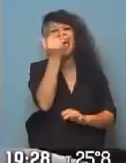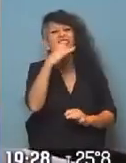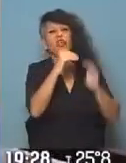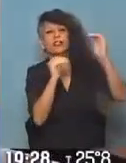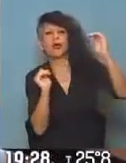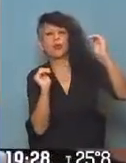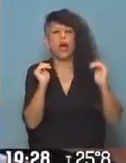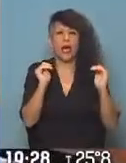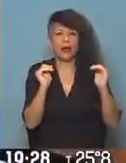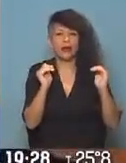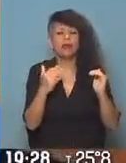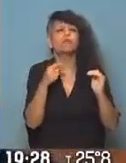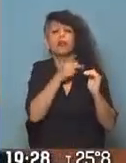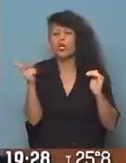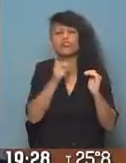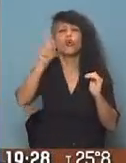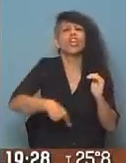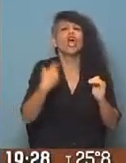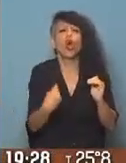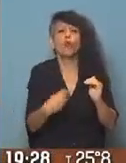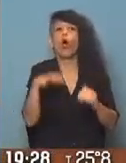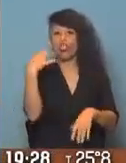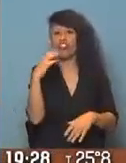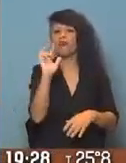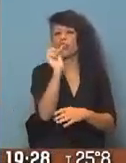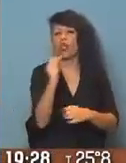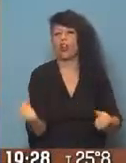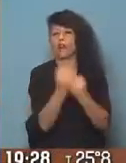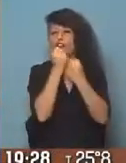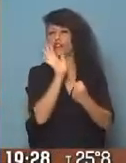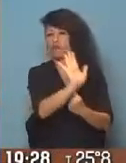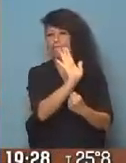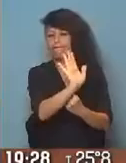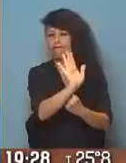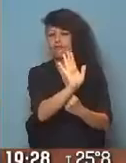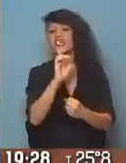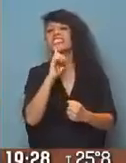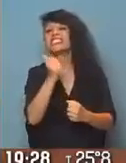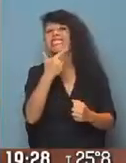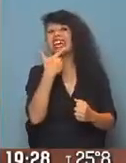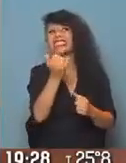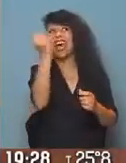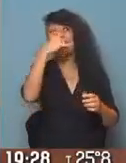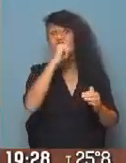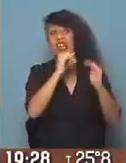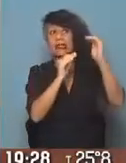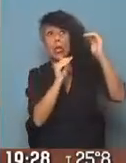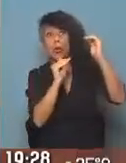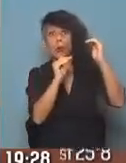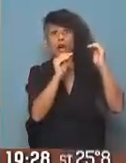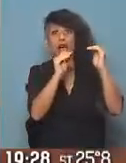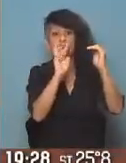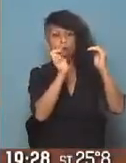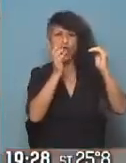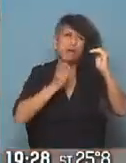que eso se dé es condición necesaria contener el dólar y para contener el dólar y poder bajar las tasas de interés sin que el dólar se escape y acelere